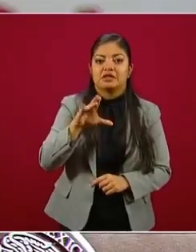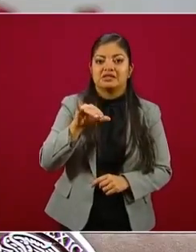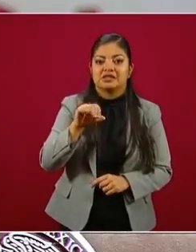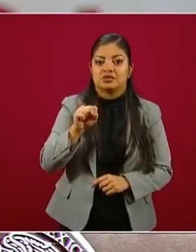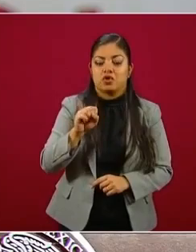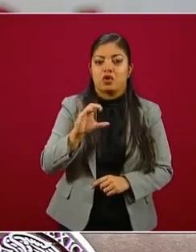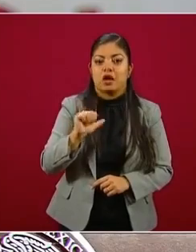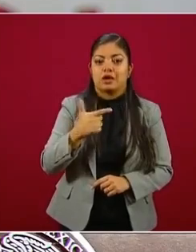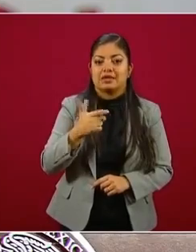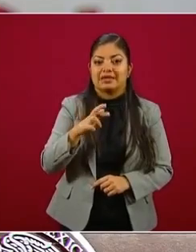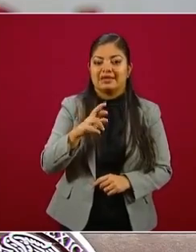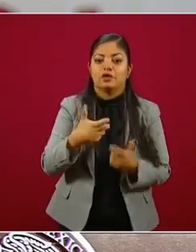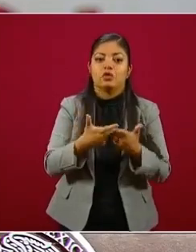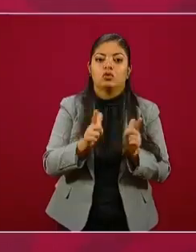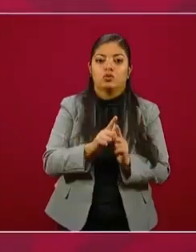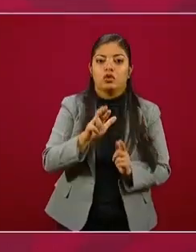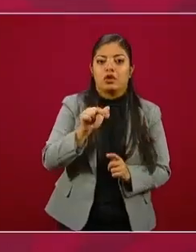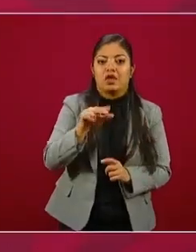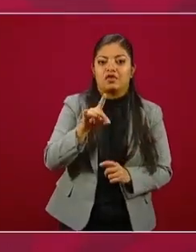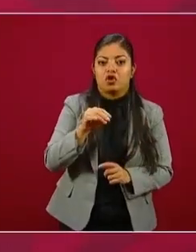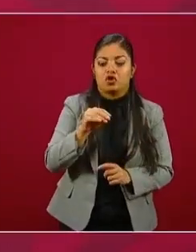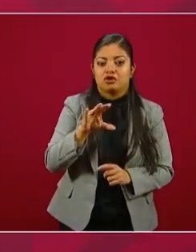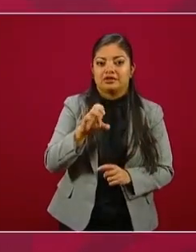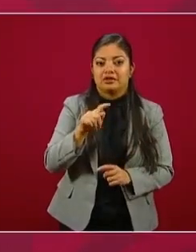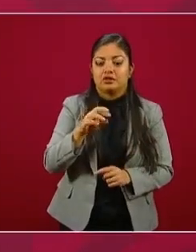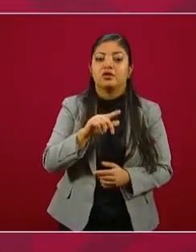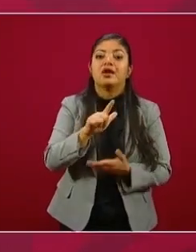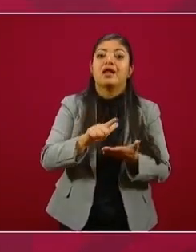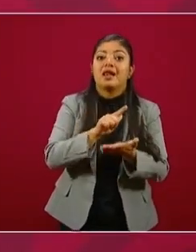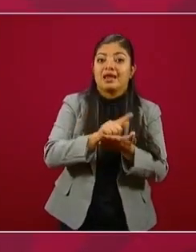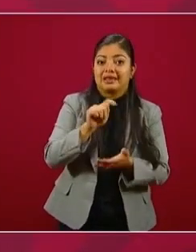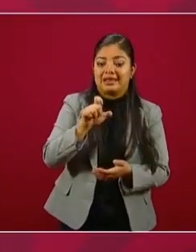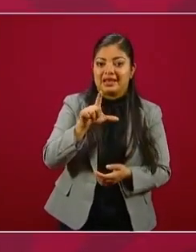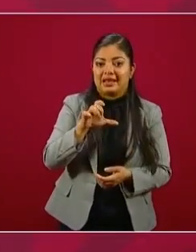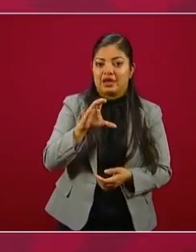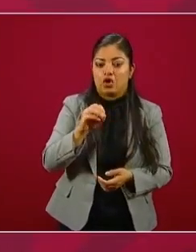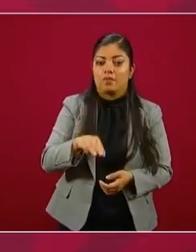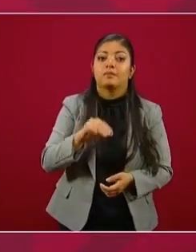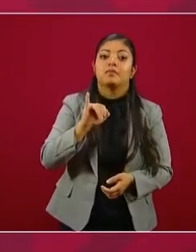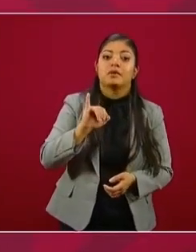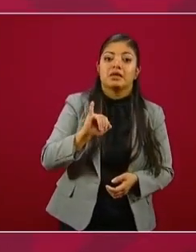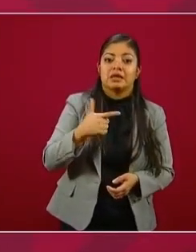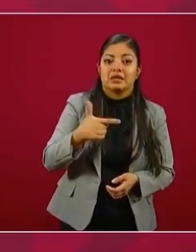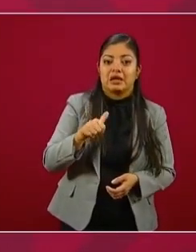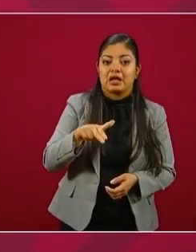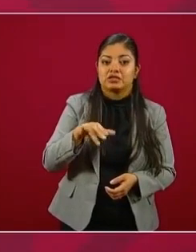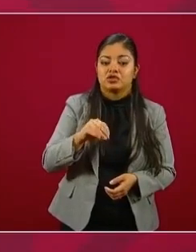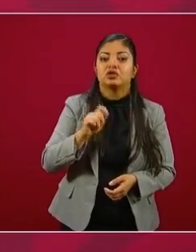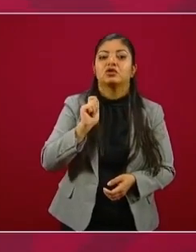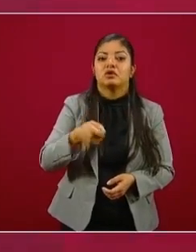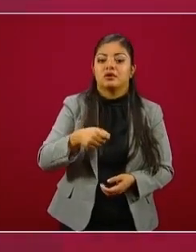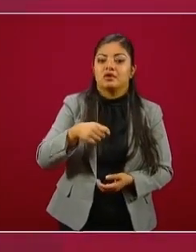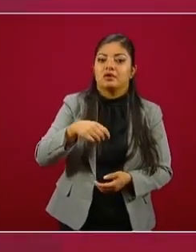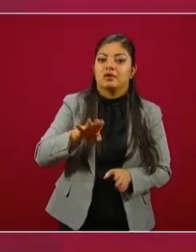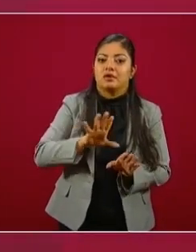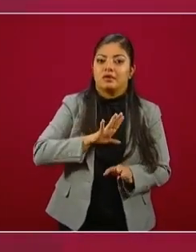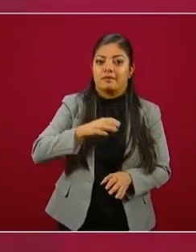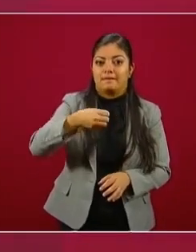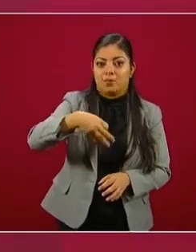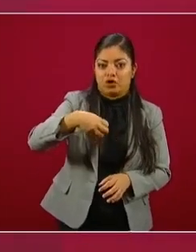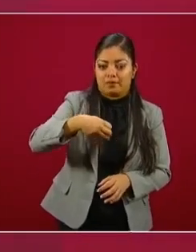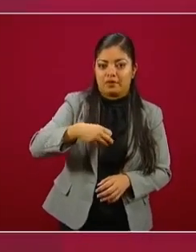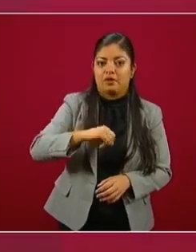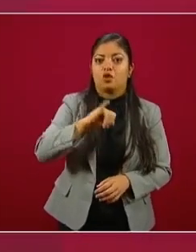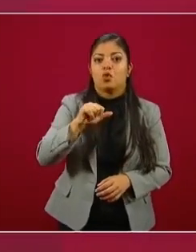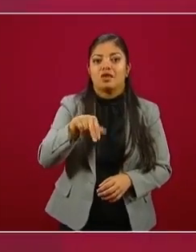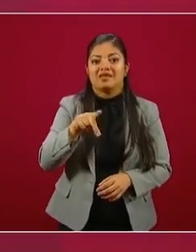Radio Centro, Adrián Aguirre, Play Telecom, Ignacio Pérez Lizaur, del Nacional Monte de Piedad, Juan Diego Gutiérrez